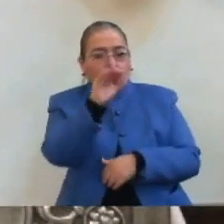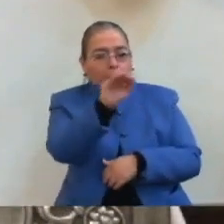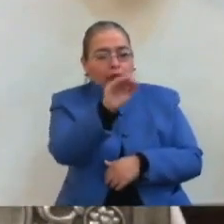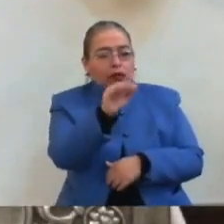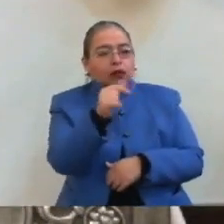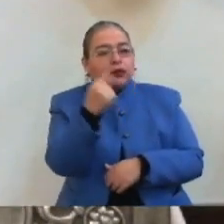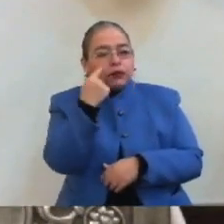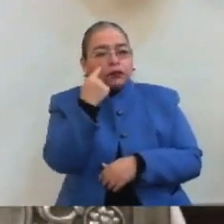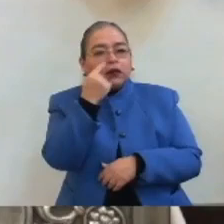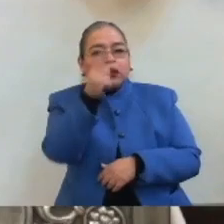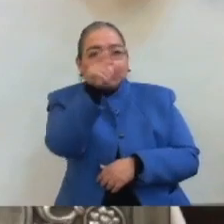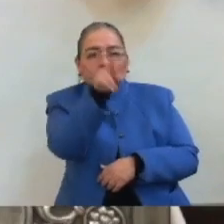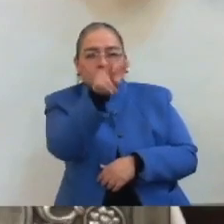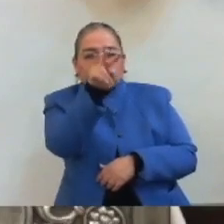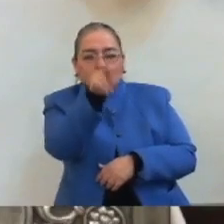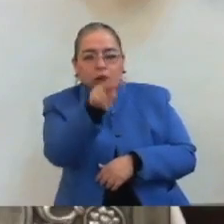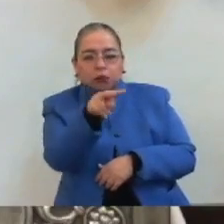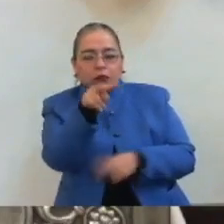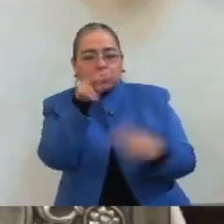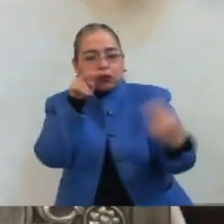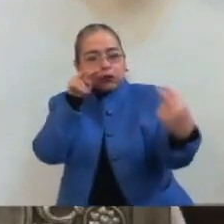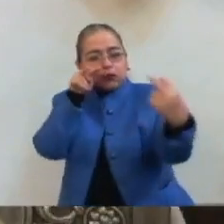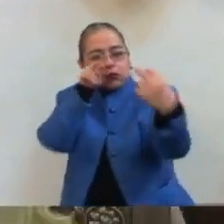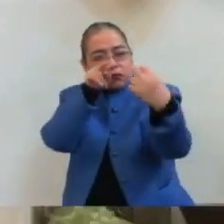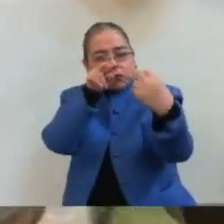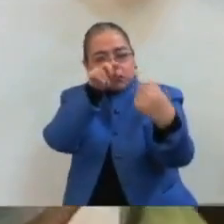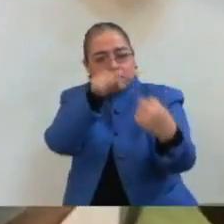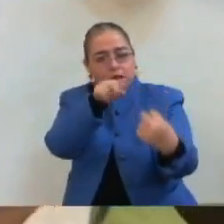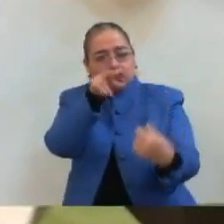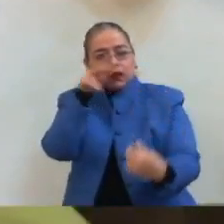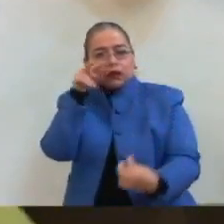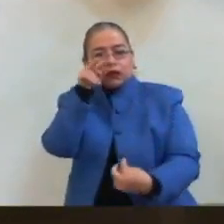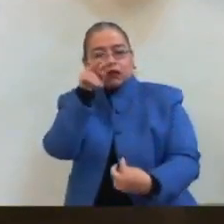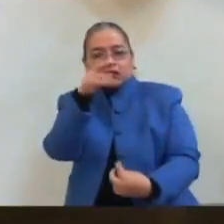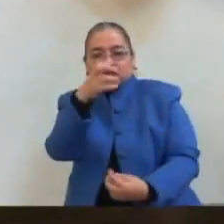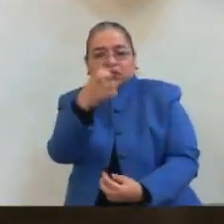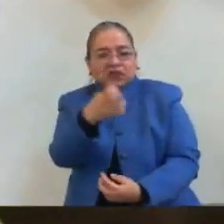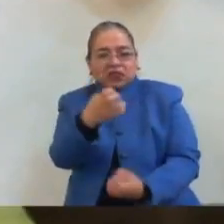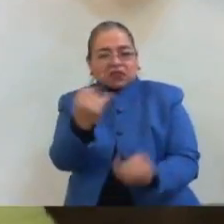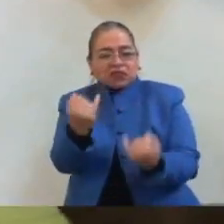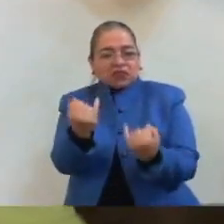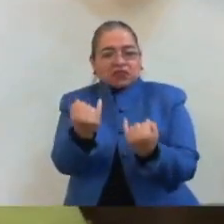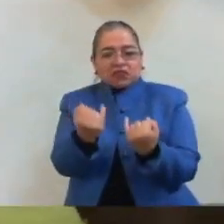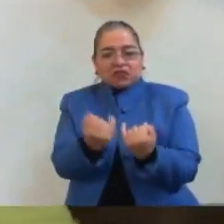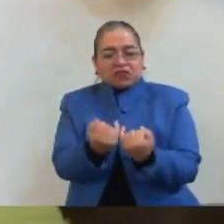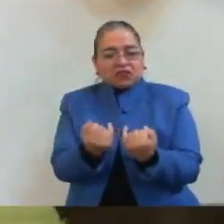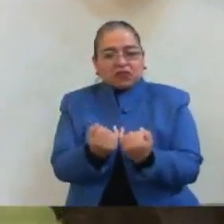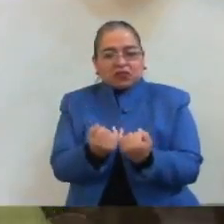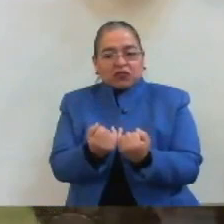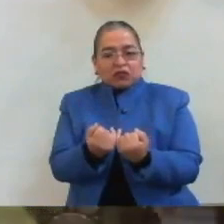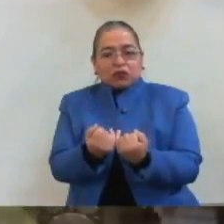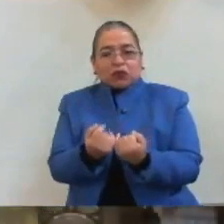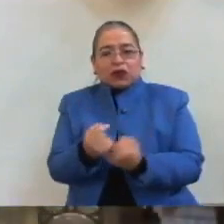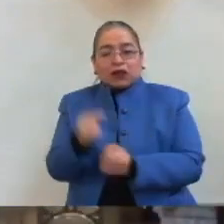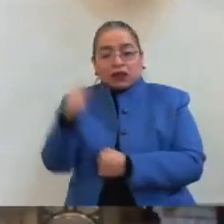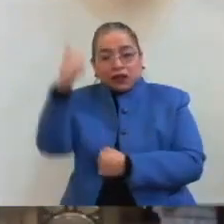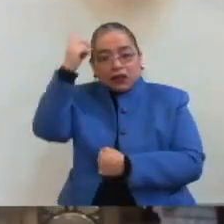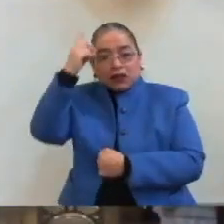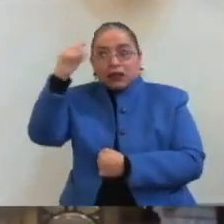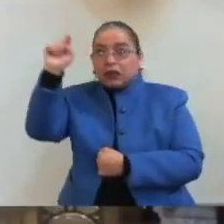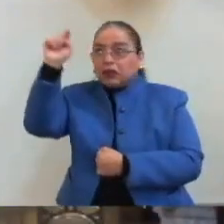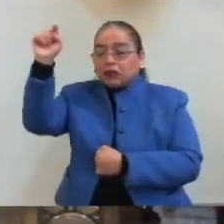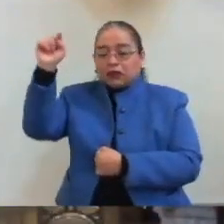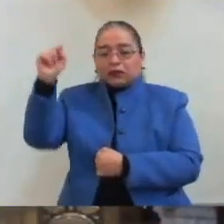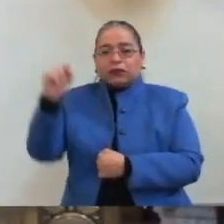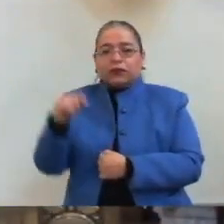verle mirarle a los ojos esto es lo que hace el señor nos dice